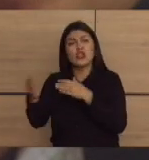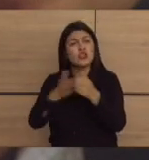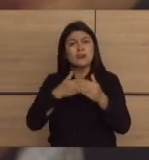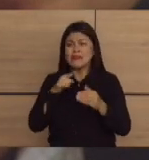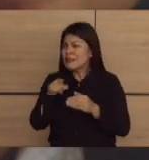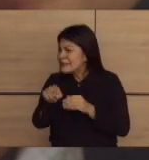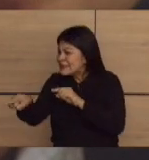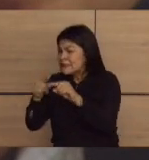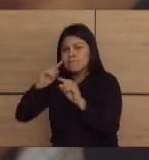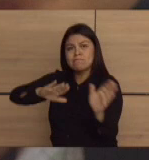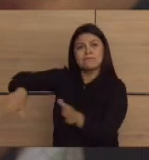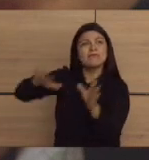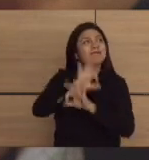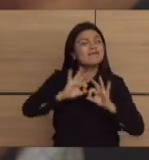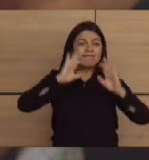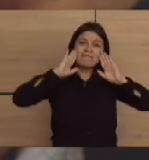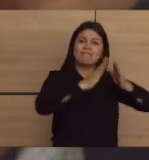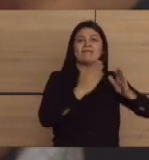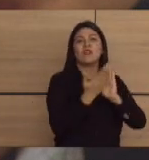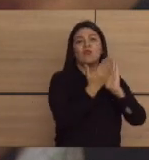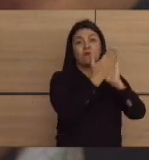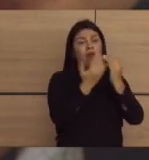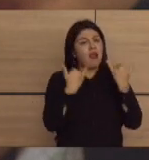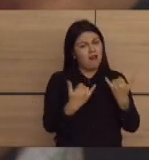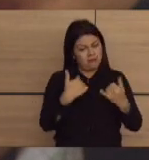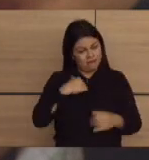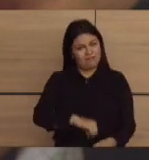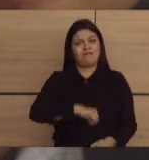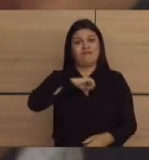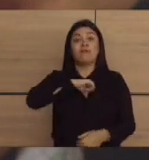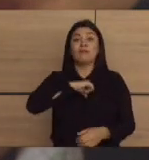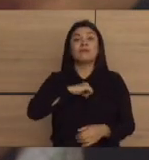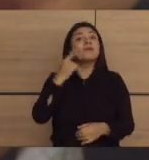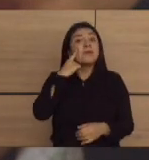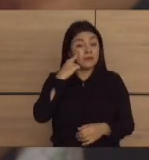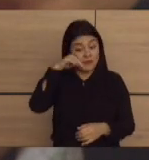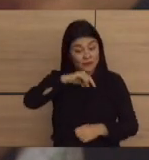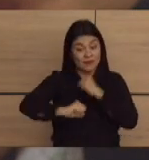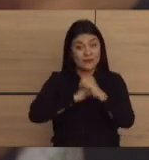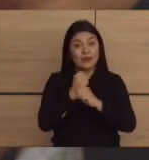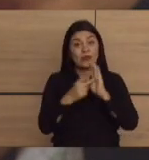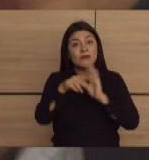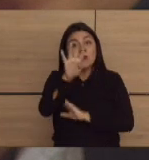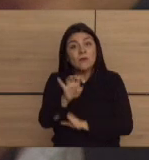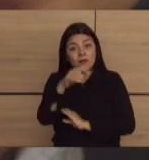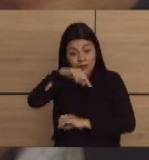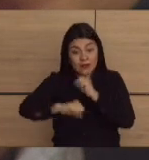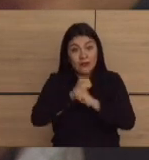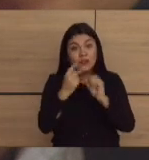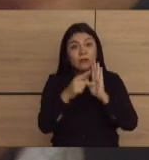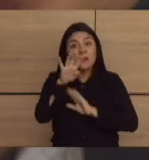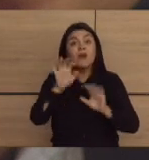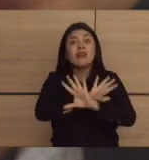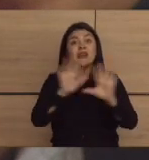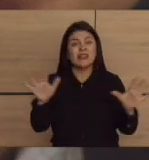educativo. Por eso a mí me complace que en el año 2019 hayamos logrado el